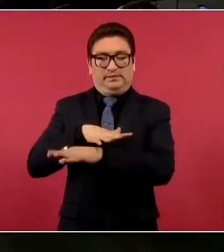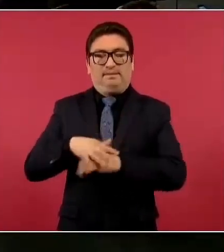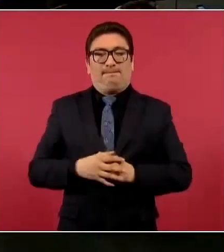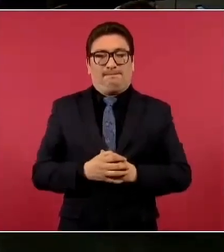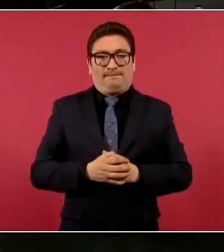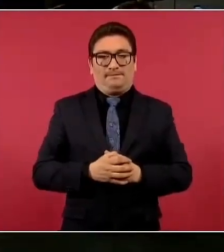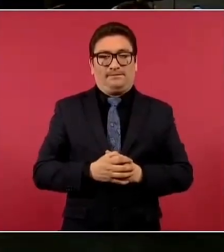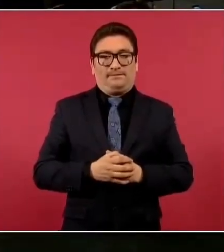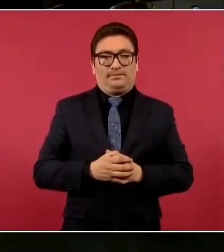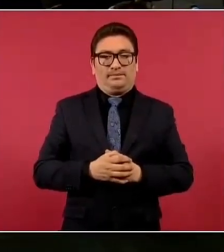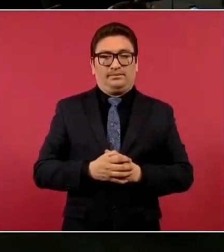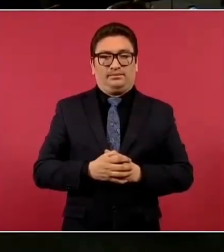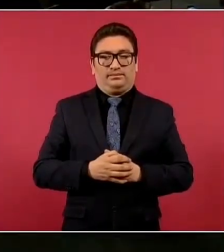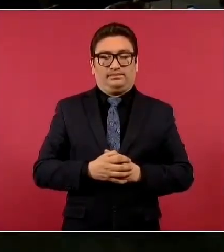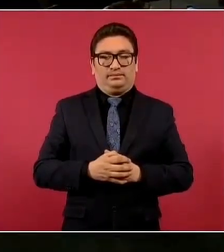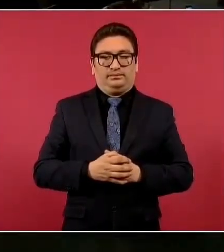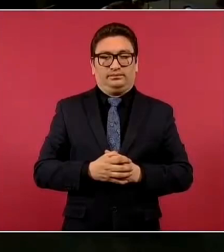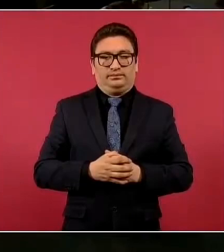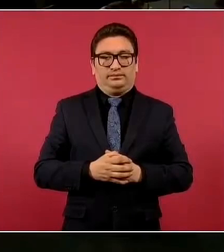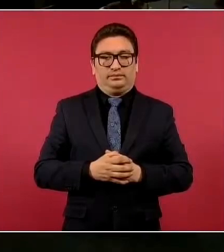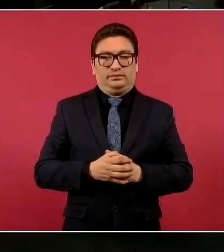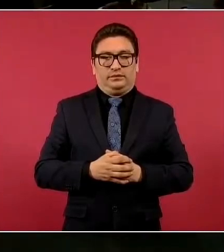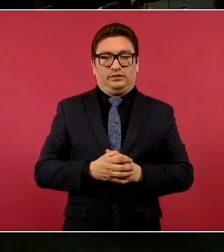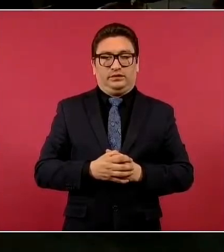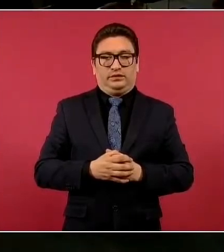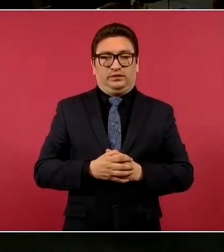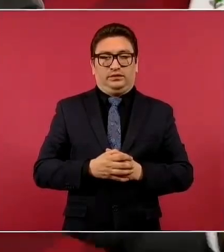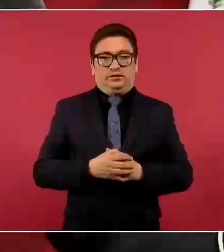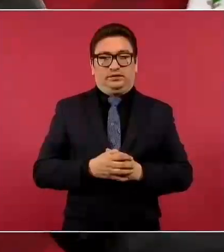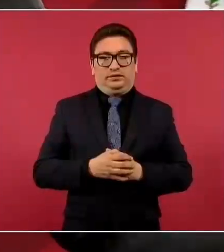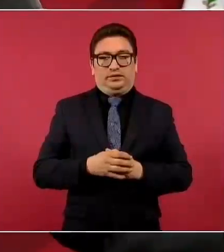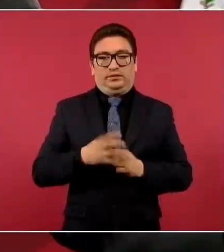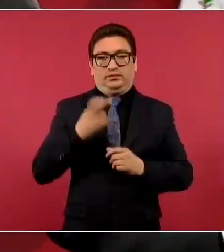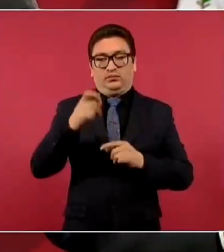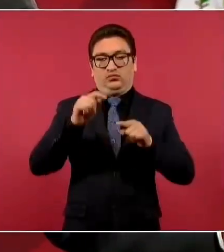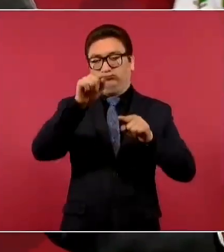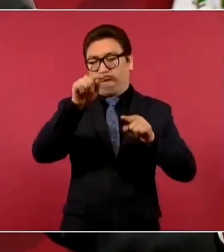De modo que desde el Istmo hasta Cancún